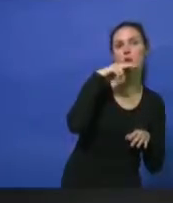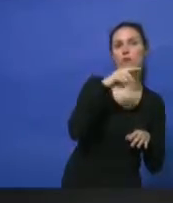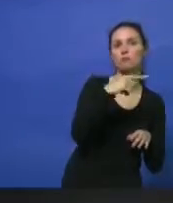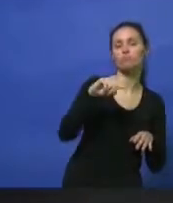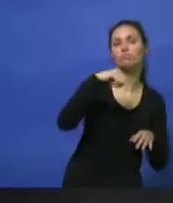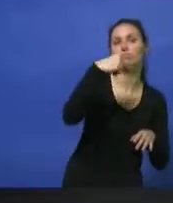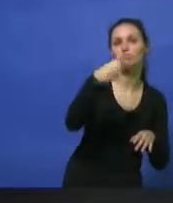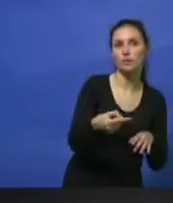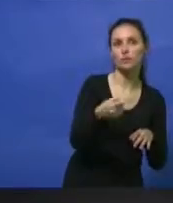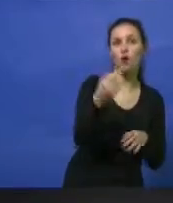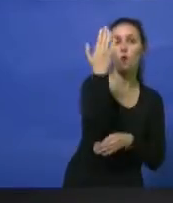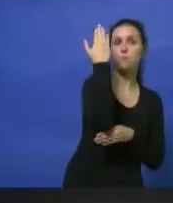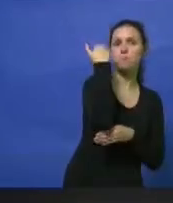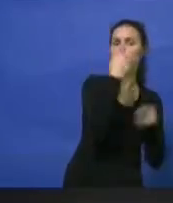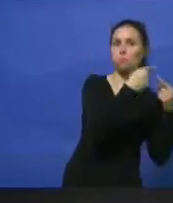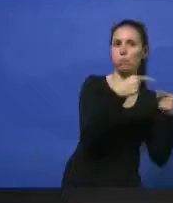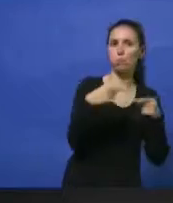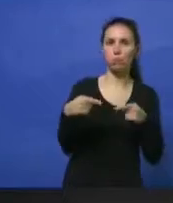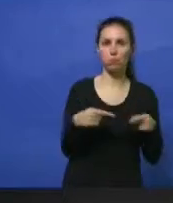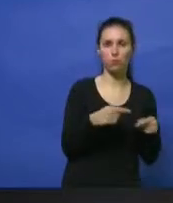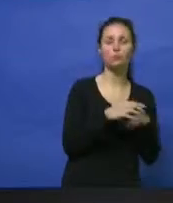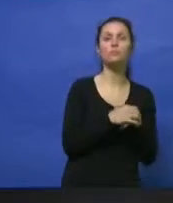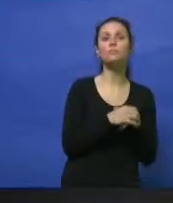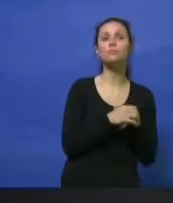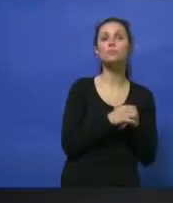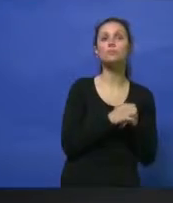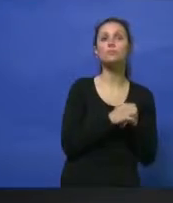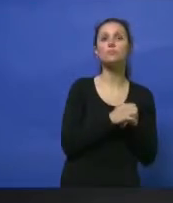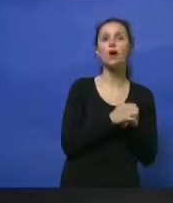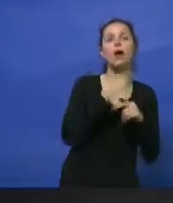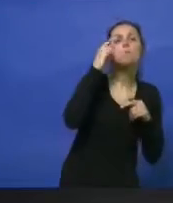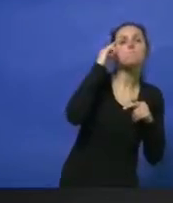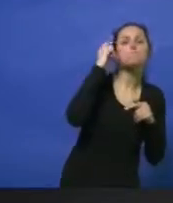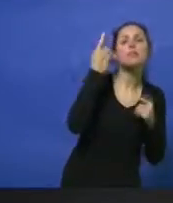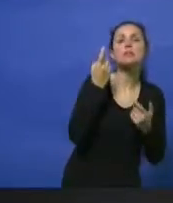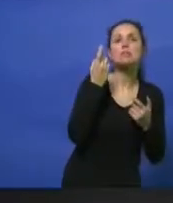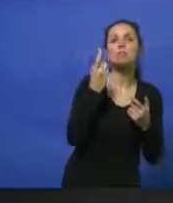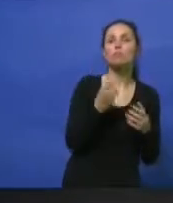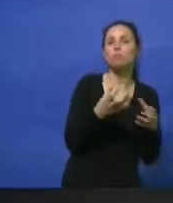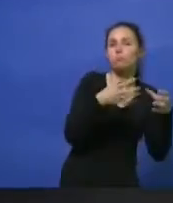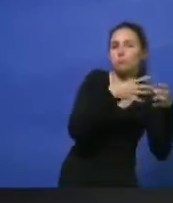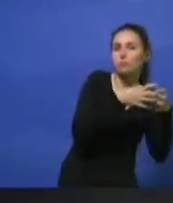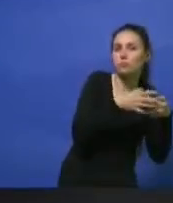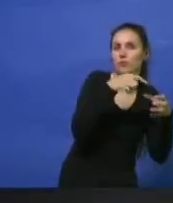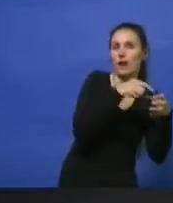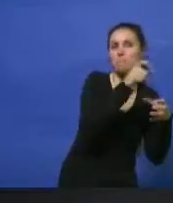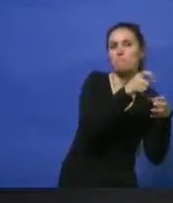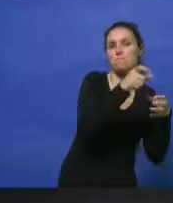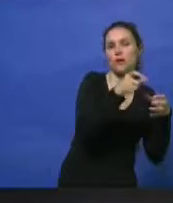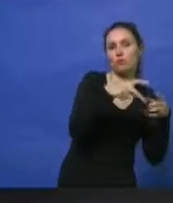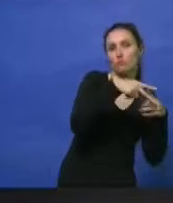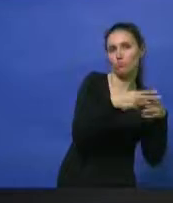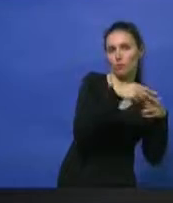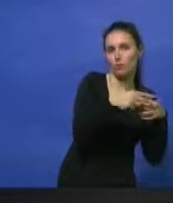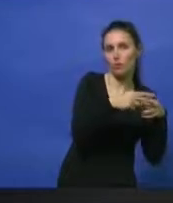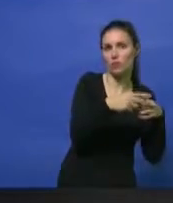diferentes conferencias que en principio creíamos que iban a ser más cerradas para la gente que está en el mundo de la tecnología, sobre todo de la parte industrial y de empresas. Y la verdad que va a